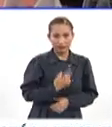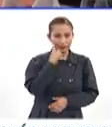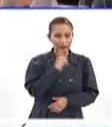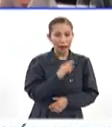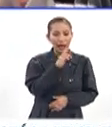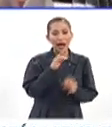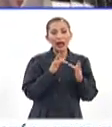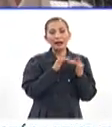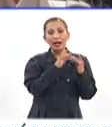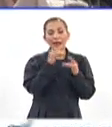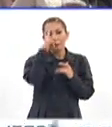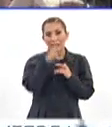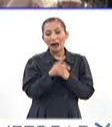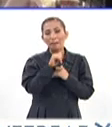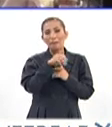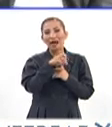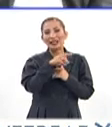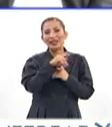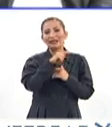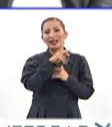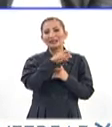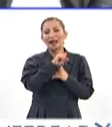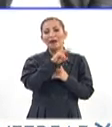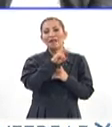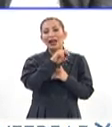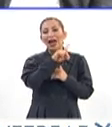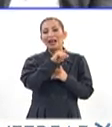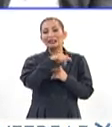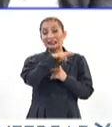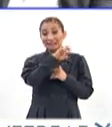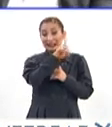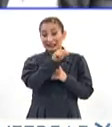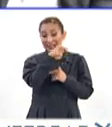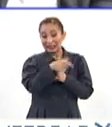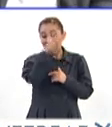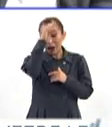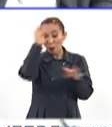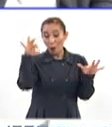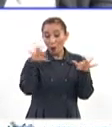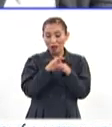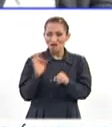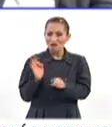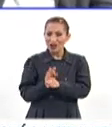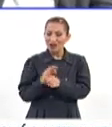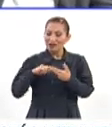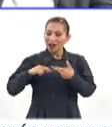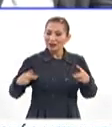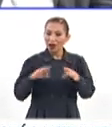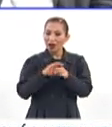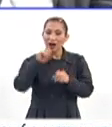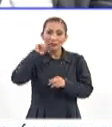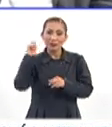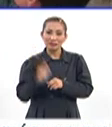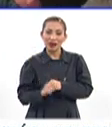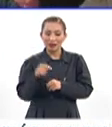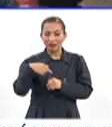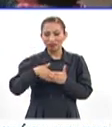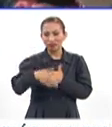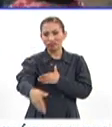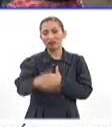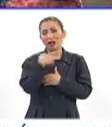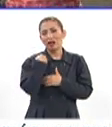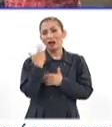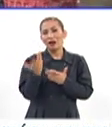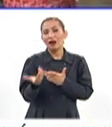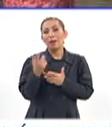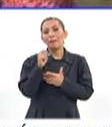presidenta de la red mexicana, María Teresa Velázquez, dijo que con este convenio se fortalecerán los lazos de amistad y unidad que por más de